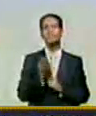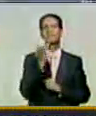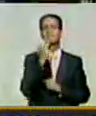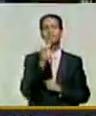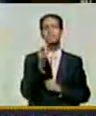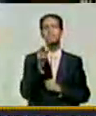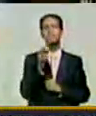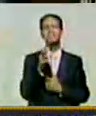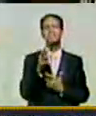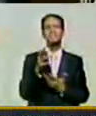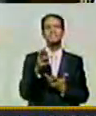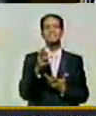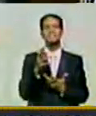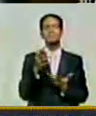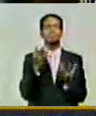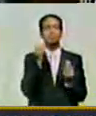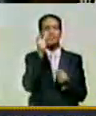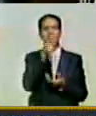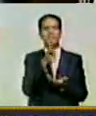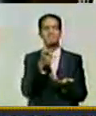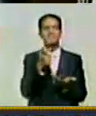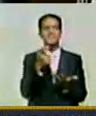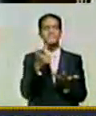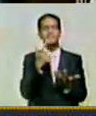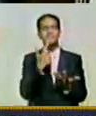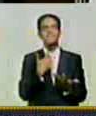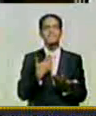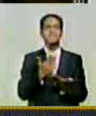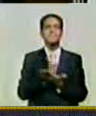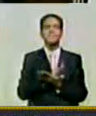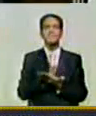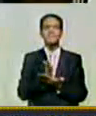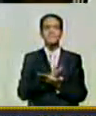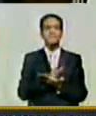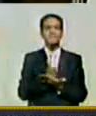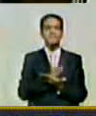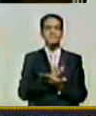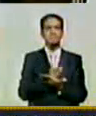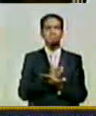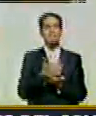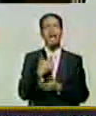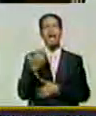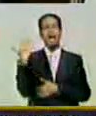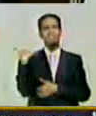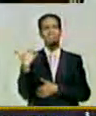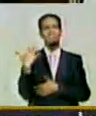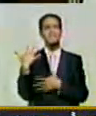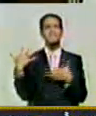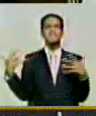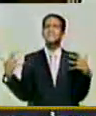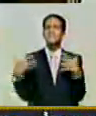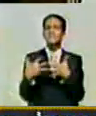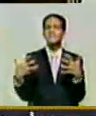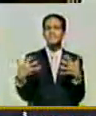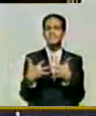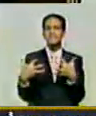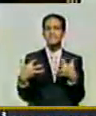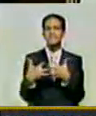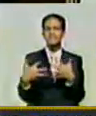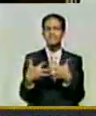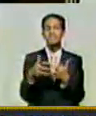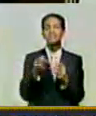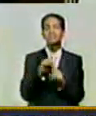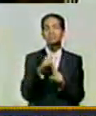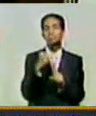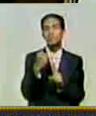emociones encontradas, porque previamente a esto hubo un enfrentamiento, hubo una circunstancia que llevó a